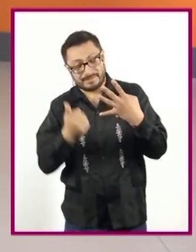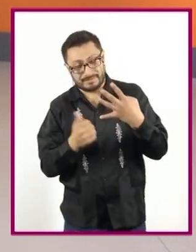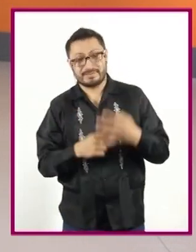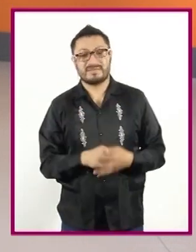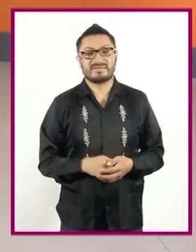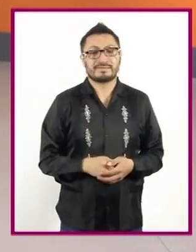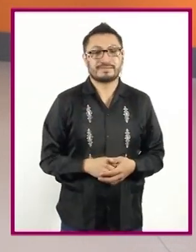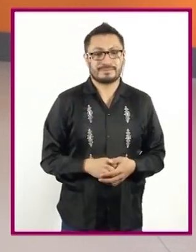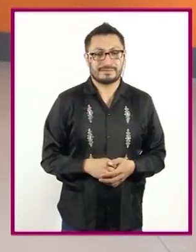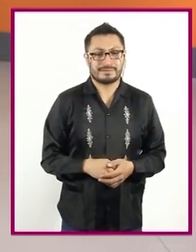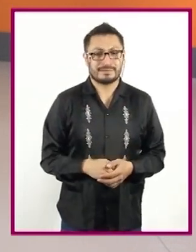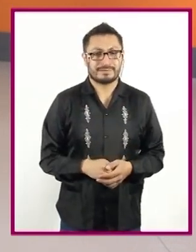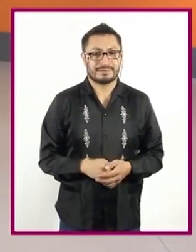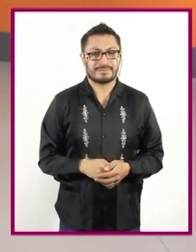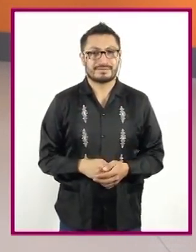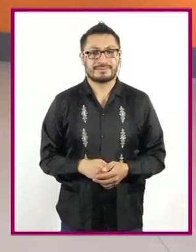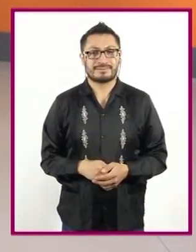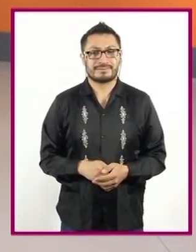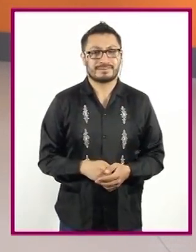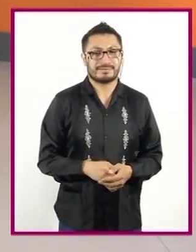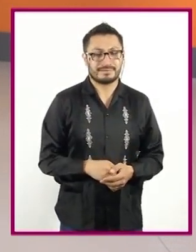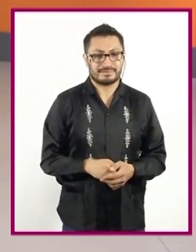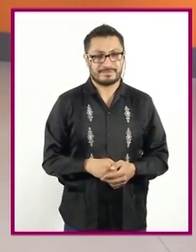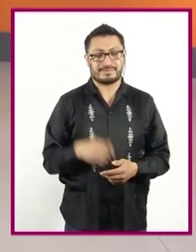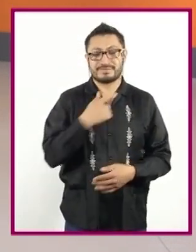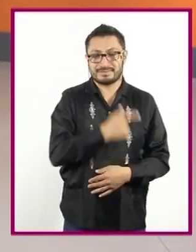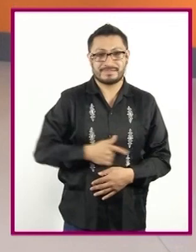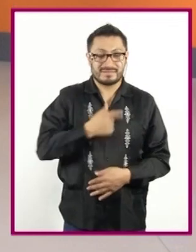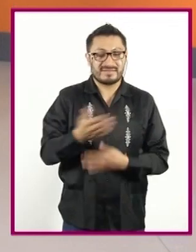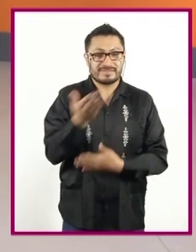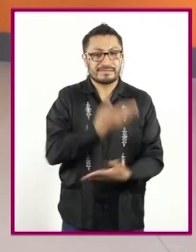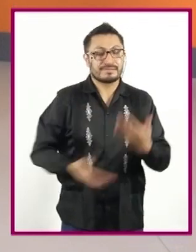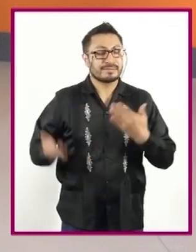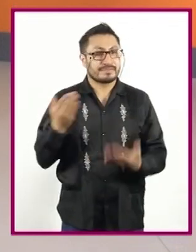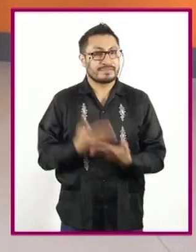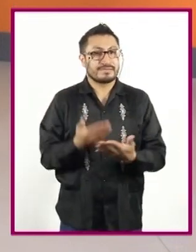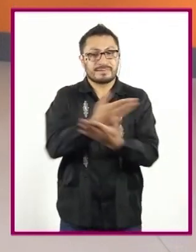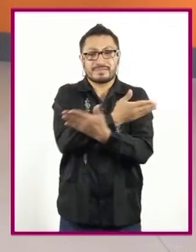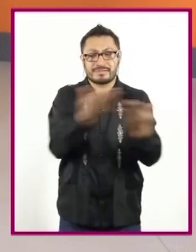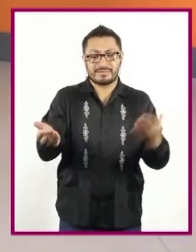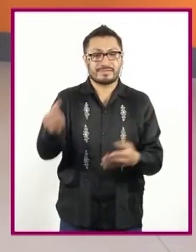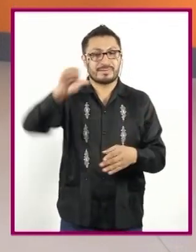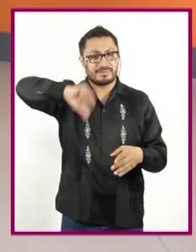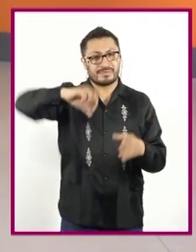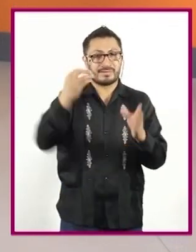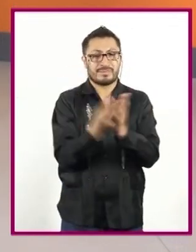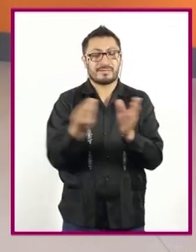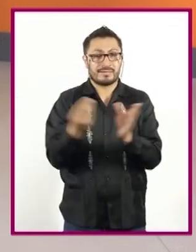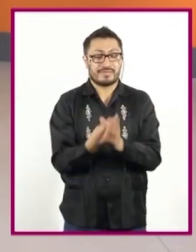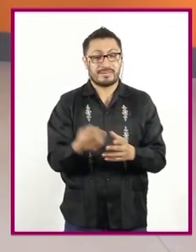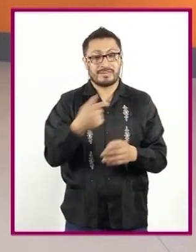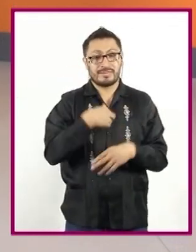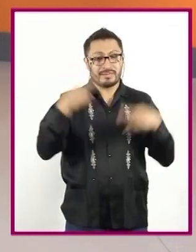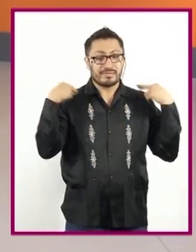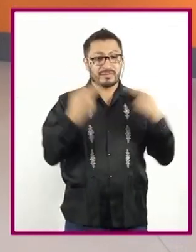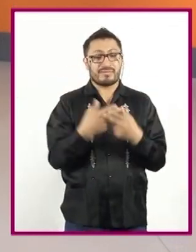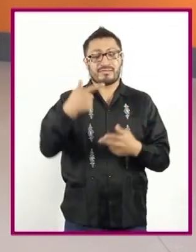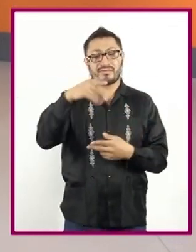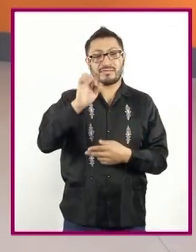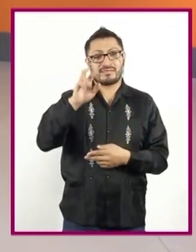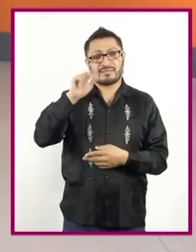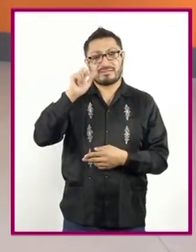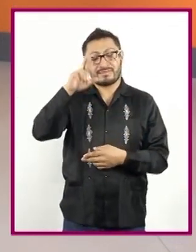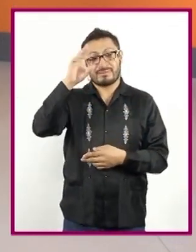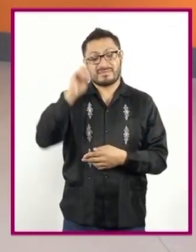parábola y la hipérbola. Fue un gusto compartir con ustedes esta sesión. Soy el maestro Gerardo Pineda